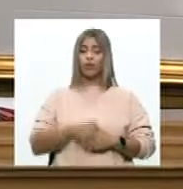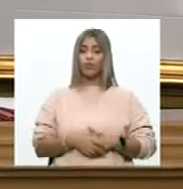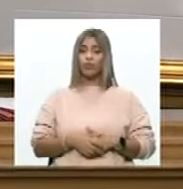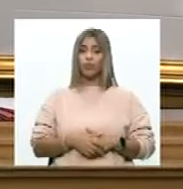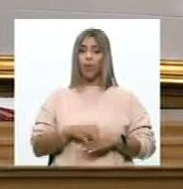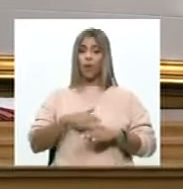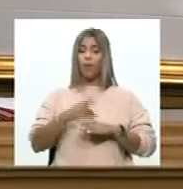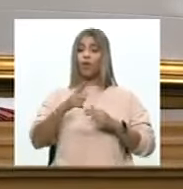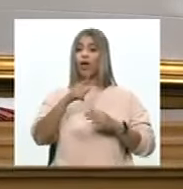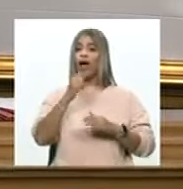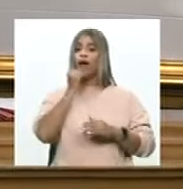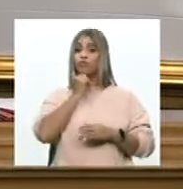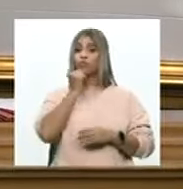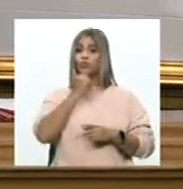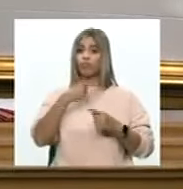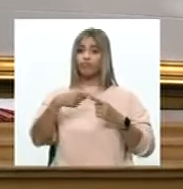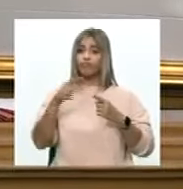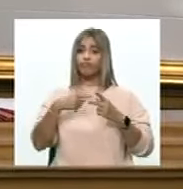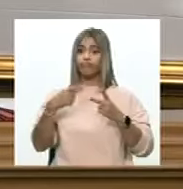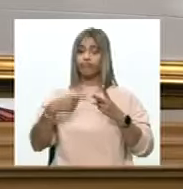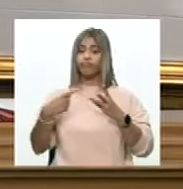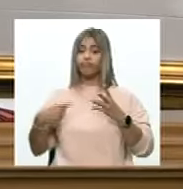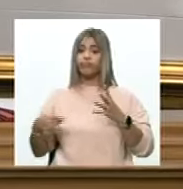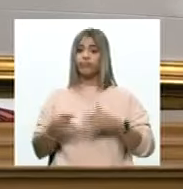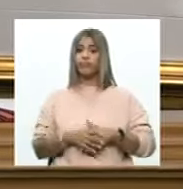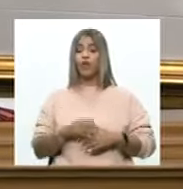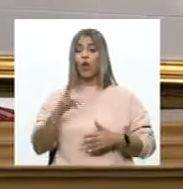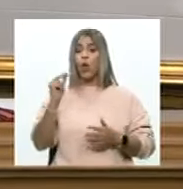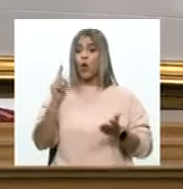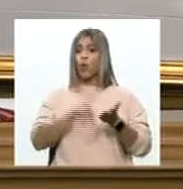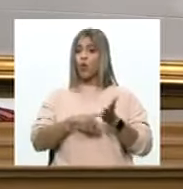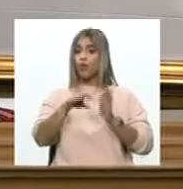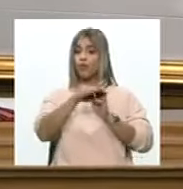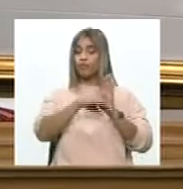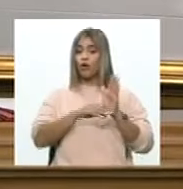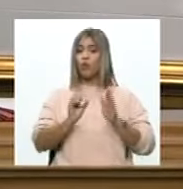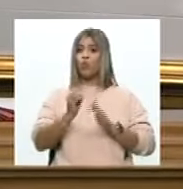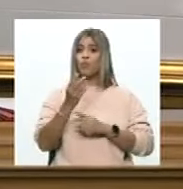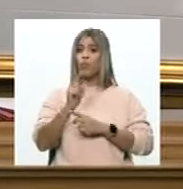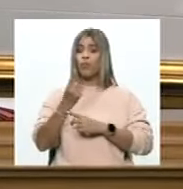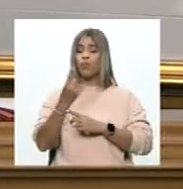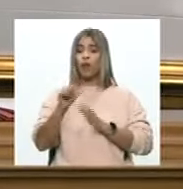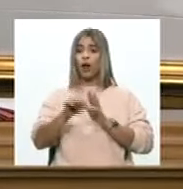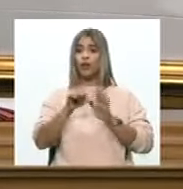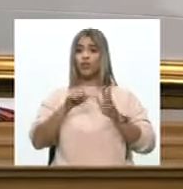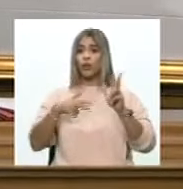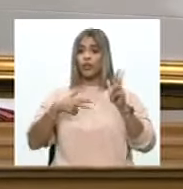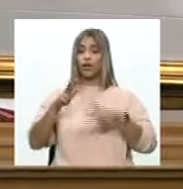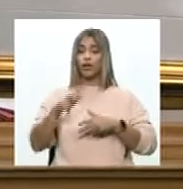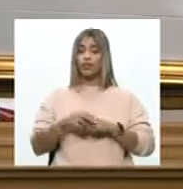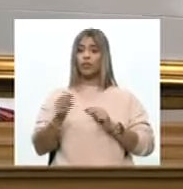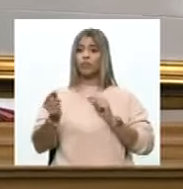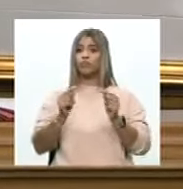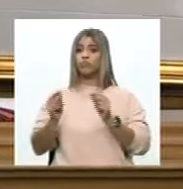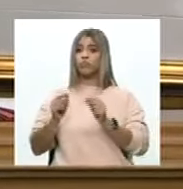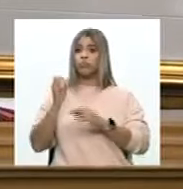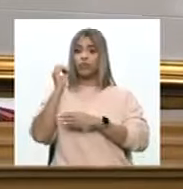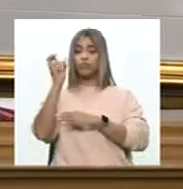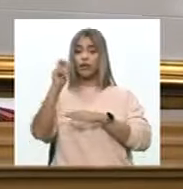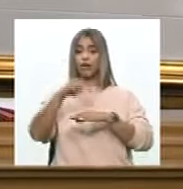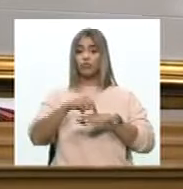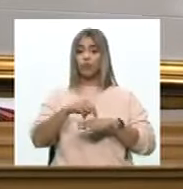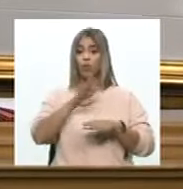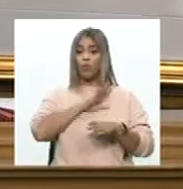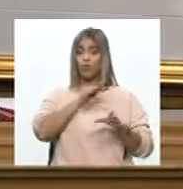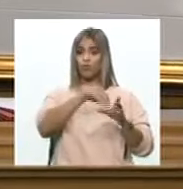por extralimitación de funciones y por incumplimiento de lo consagrado en el numeral primero del artículo 13 del Reglamento Interior y de Debates